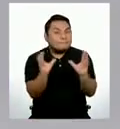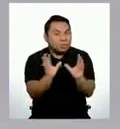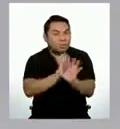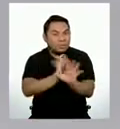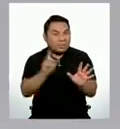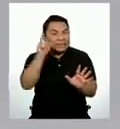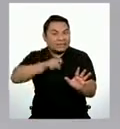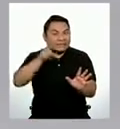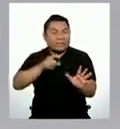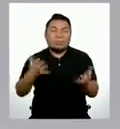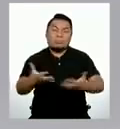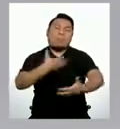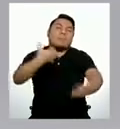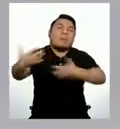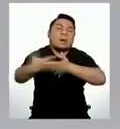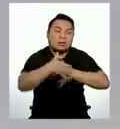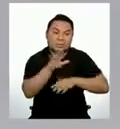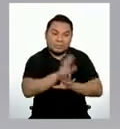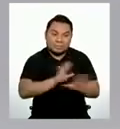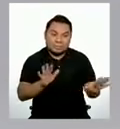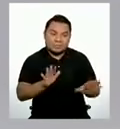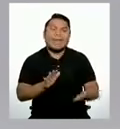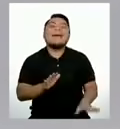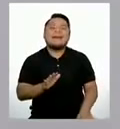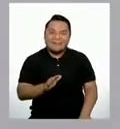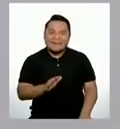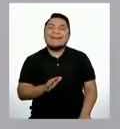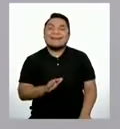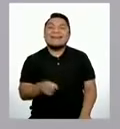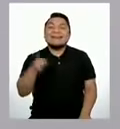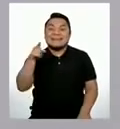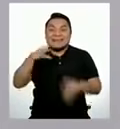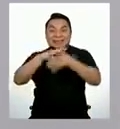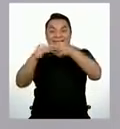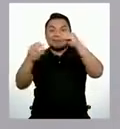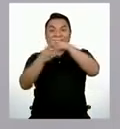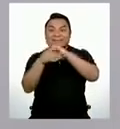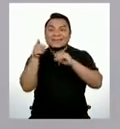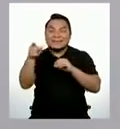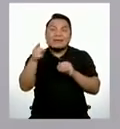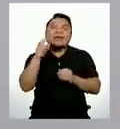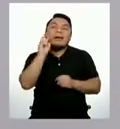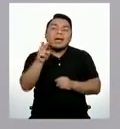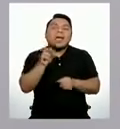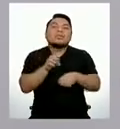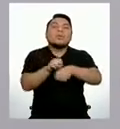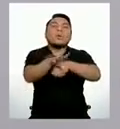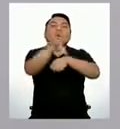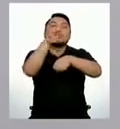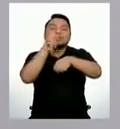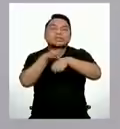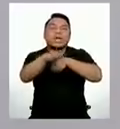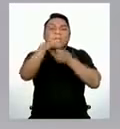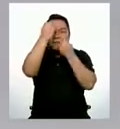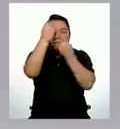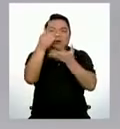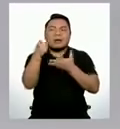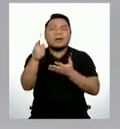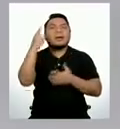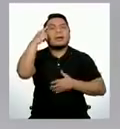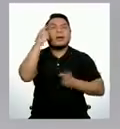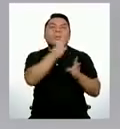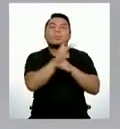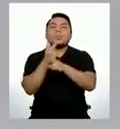más. Así es. En las historias que nos cuentan podemos encontrar consejos e información que nos sirven para